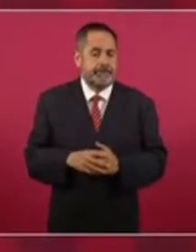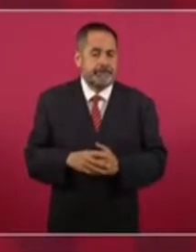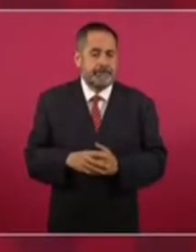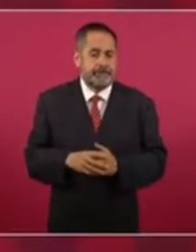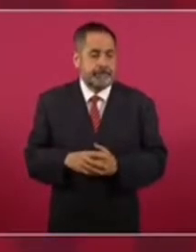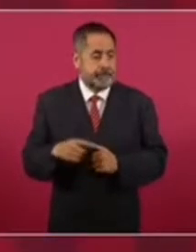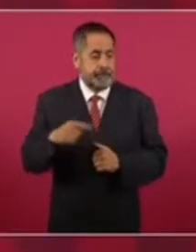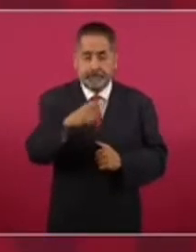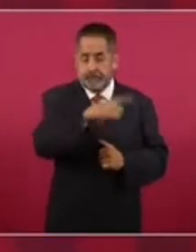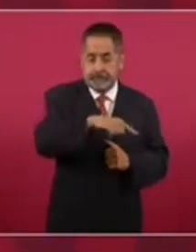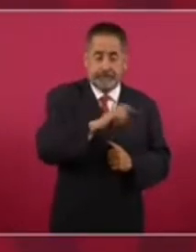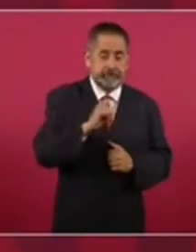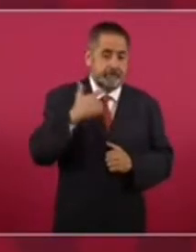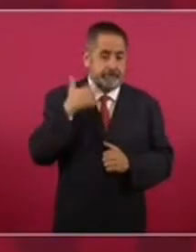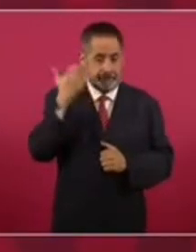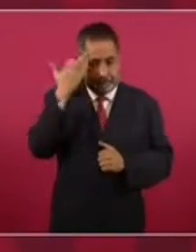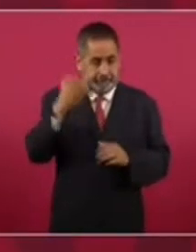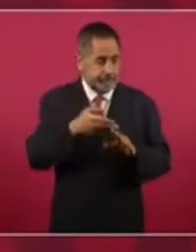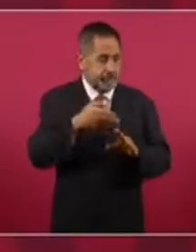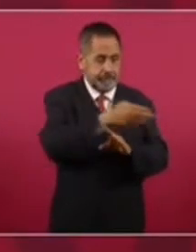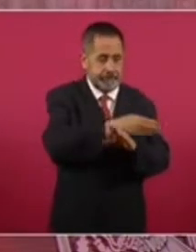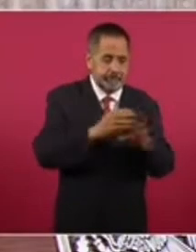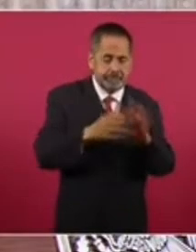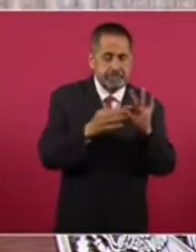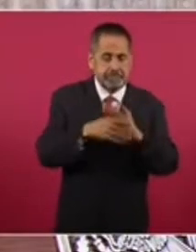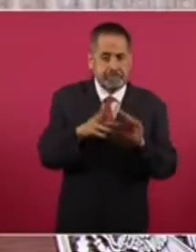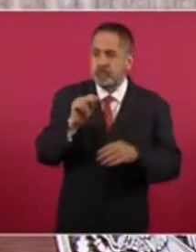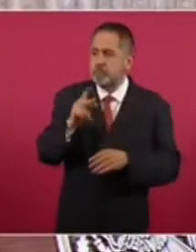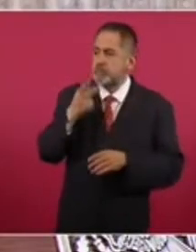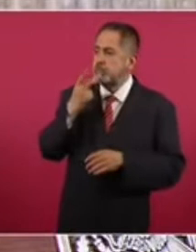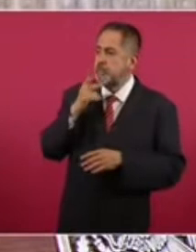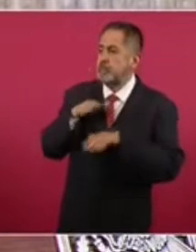era un tema vedado,